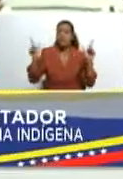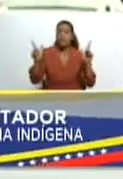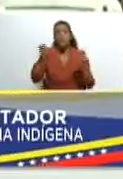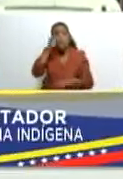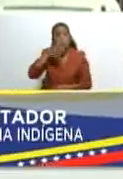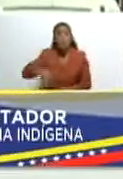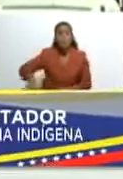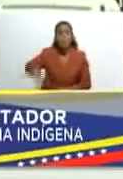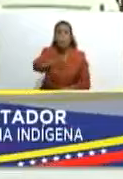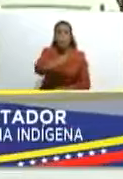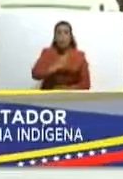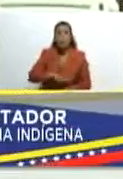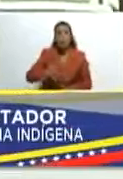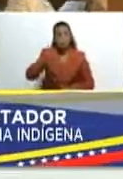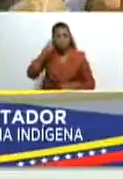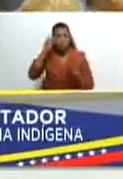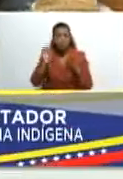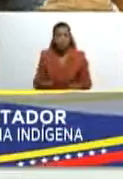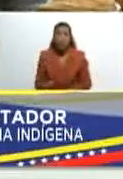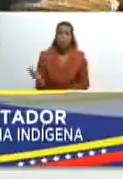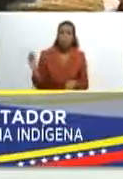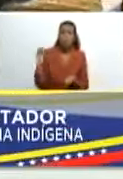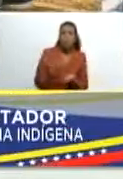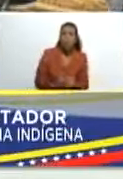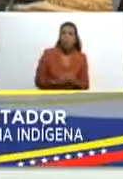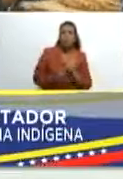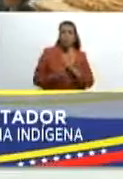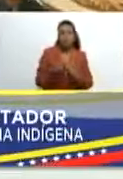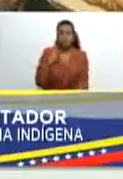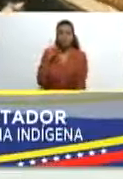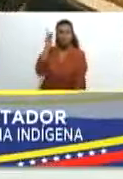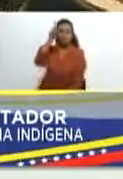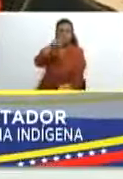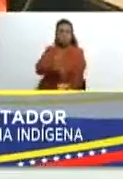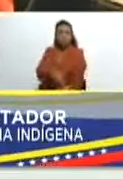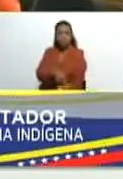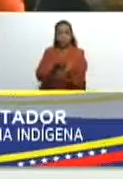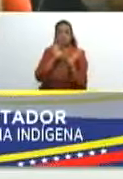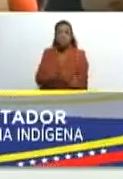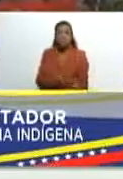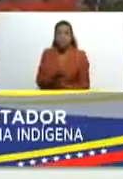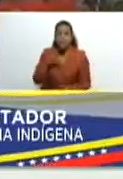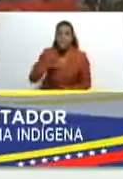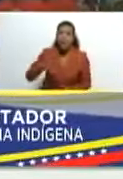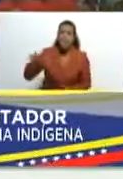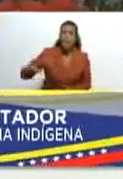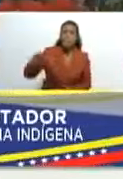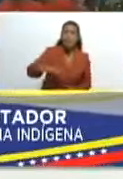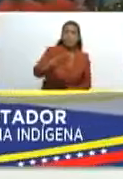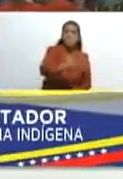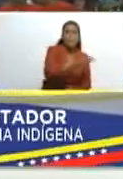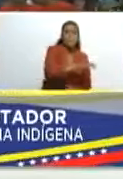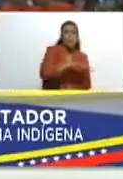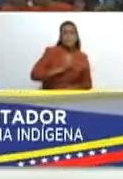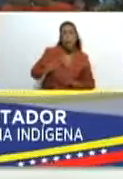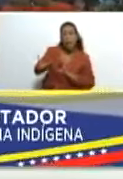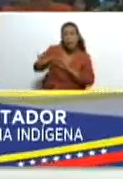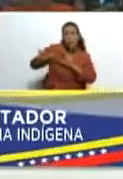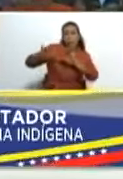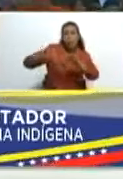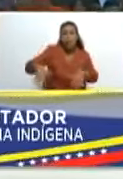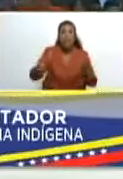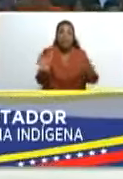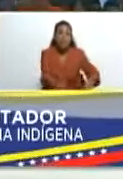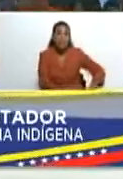pueblos indígenas, presidente, dijeron una vez más, presente en cada una de estas marchas que realizaron, en la del